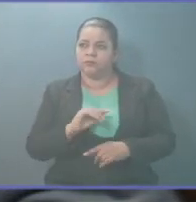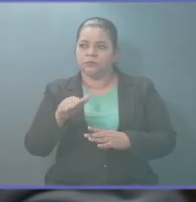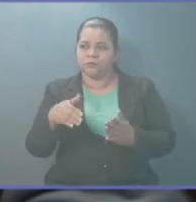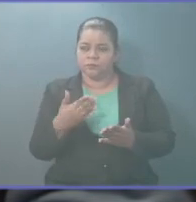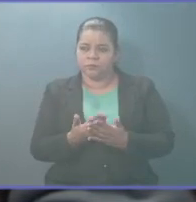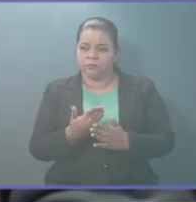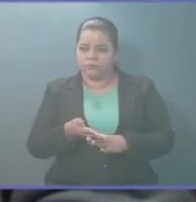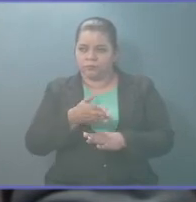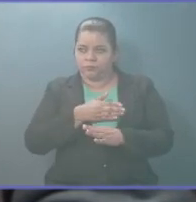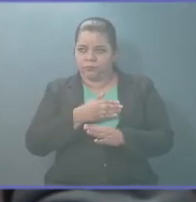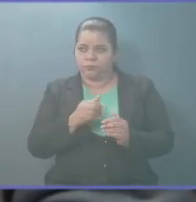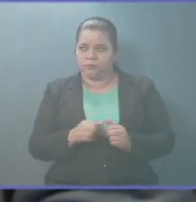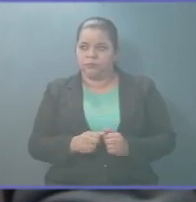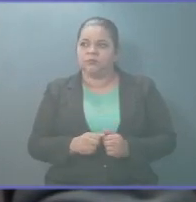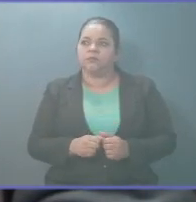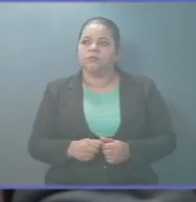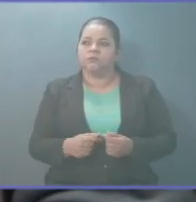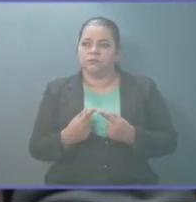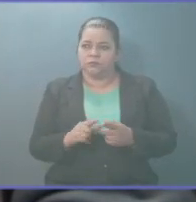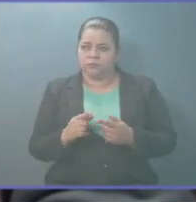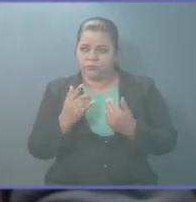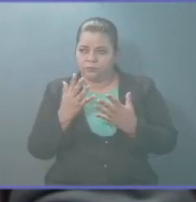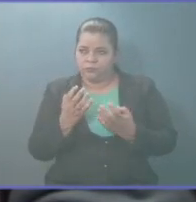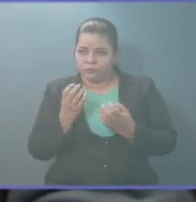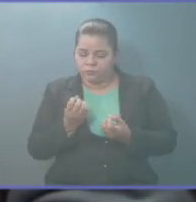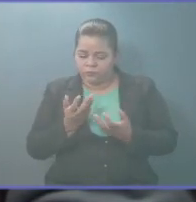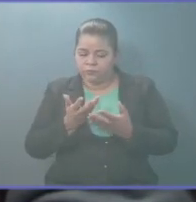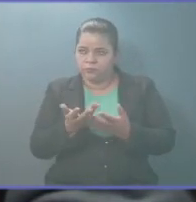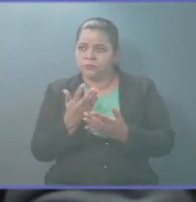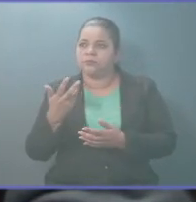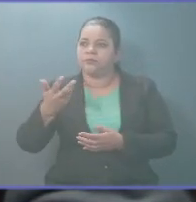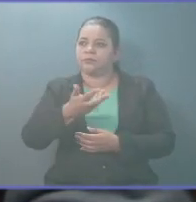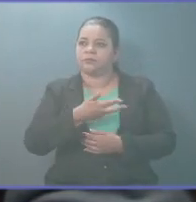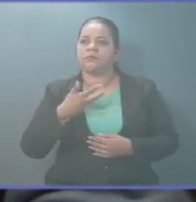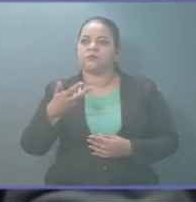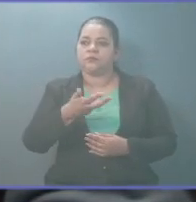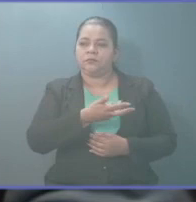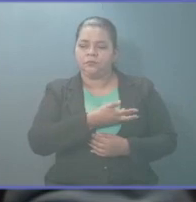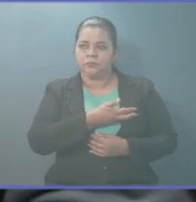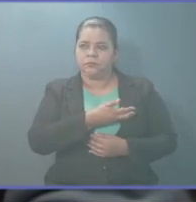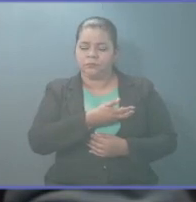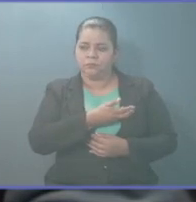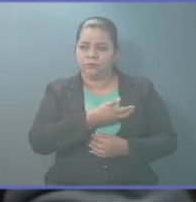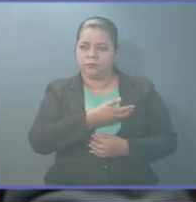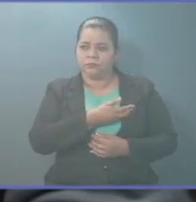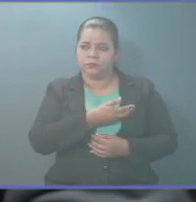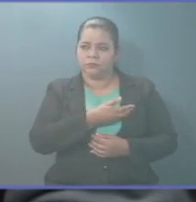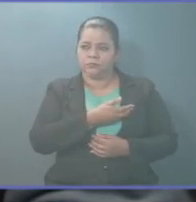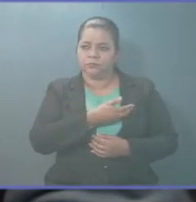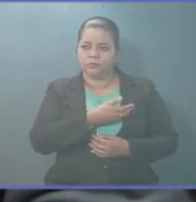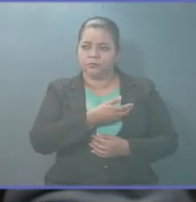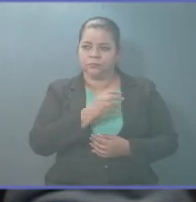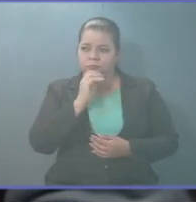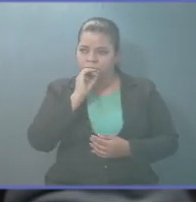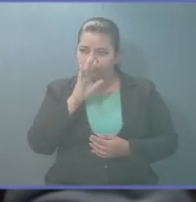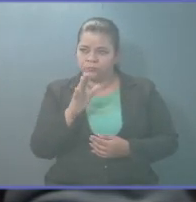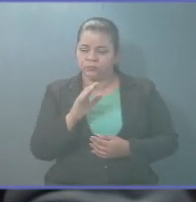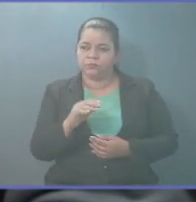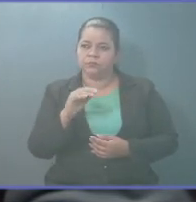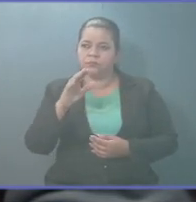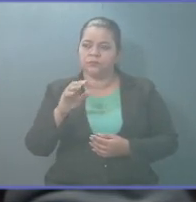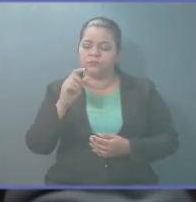literales que manifiesta, nosotros tenemos en la sentencia